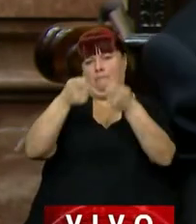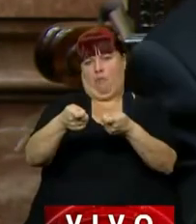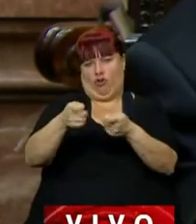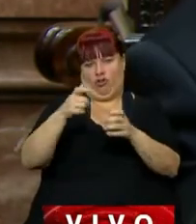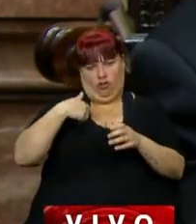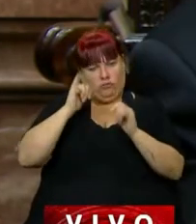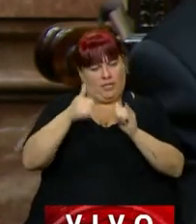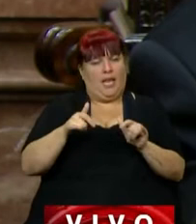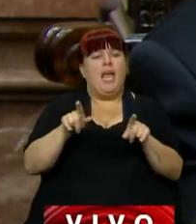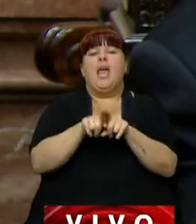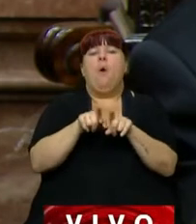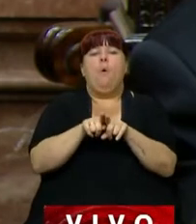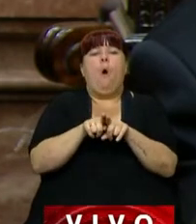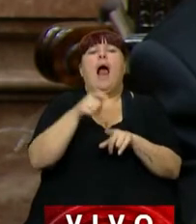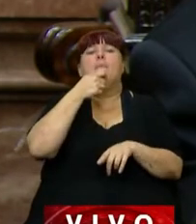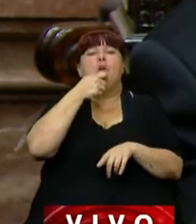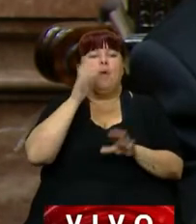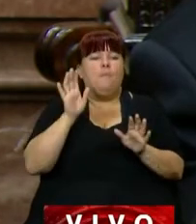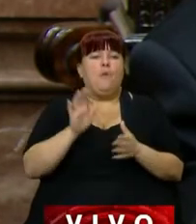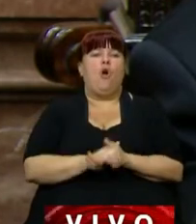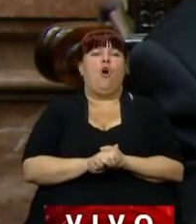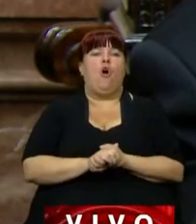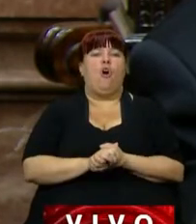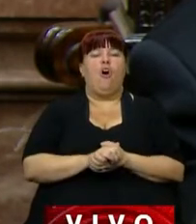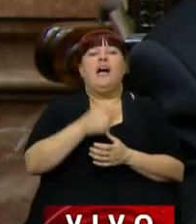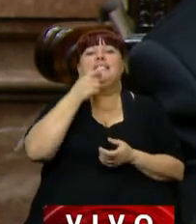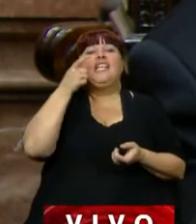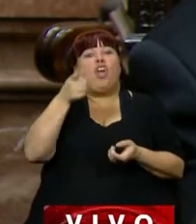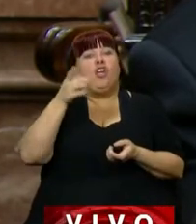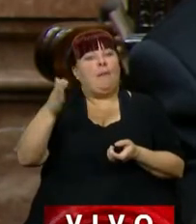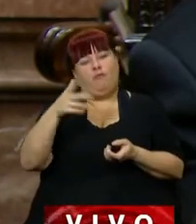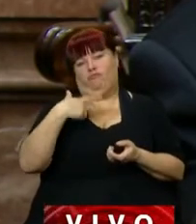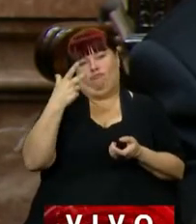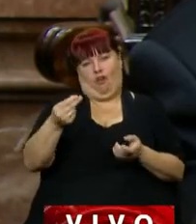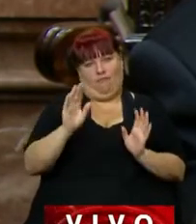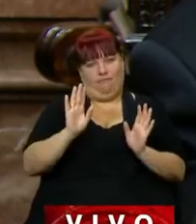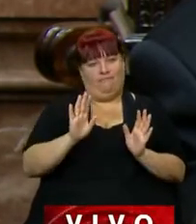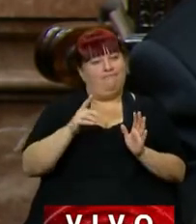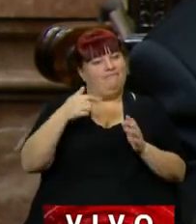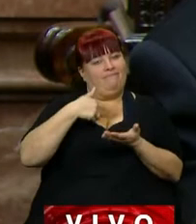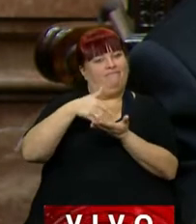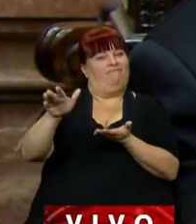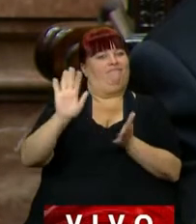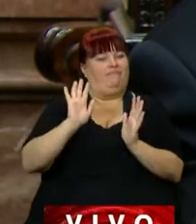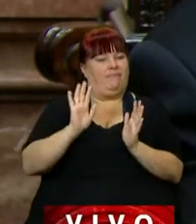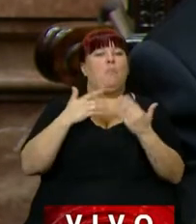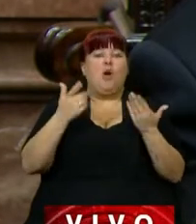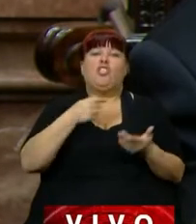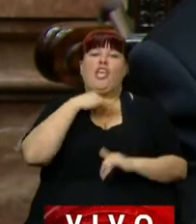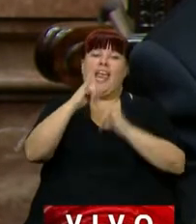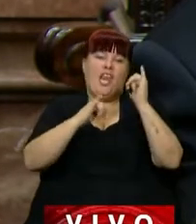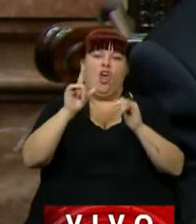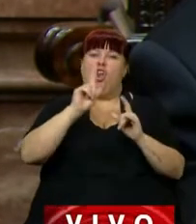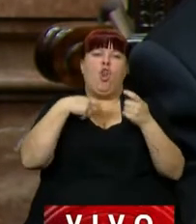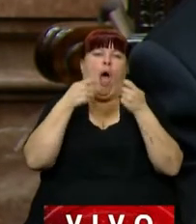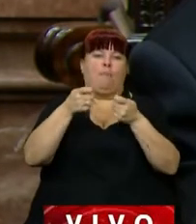acompañamiento personal. Lo mismo cuando algo atente contra la producción. Por eso tendrá mi rechazo. Por eso quiero expresar que no